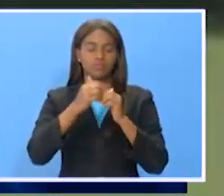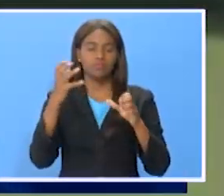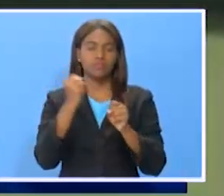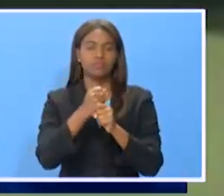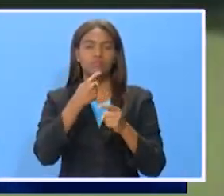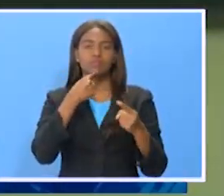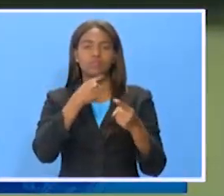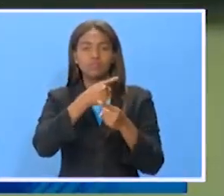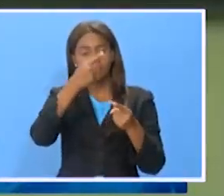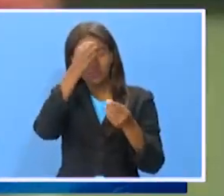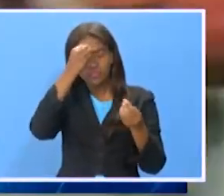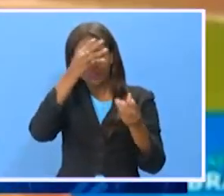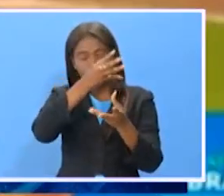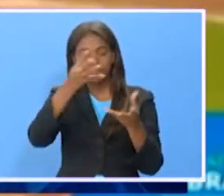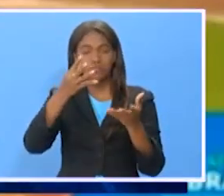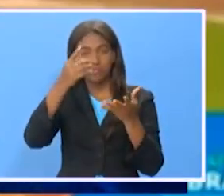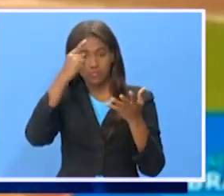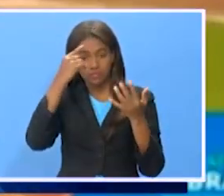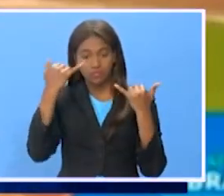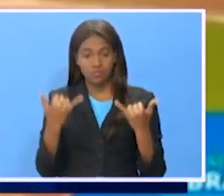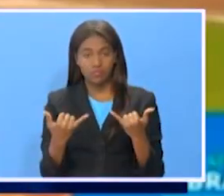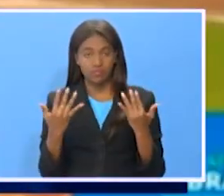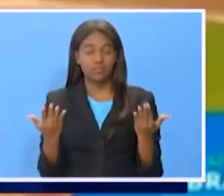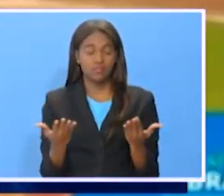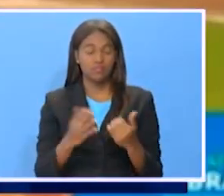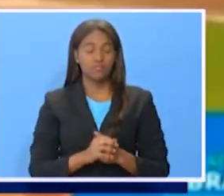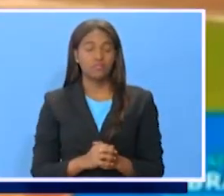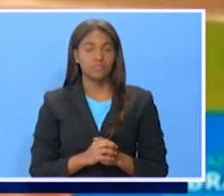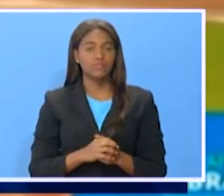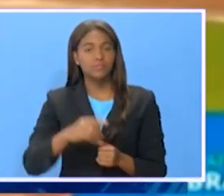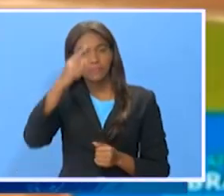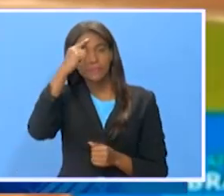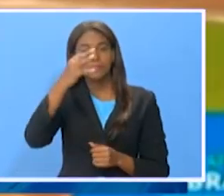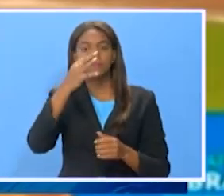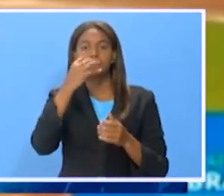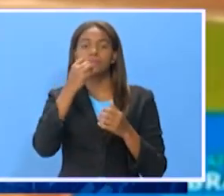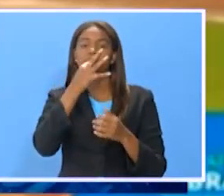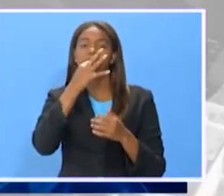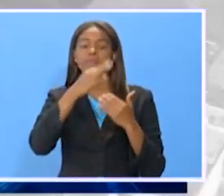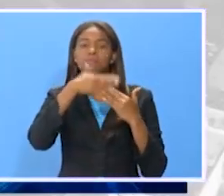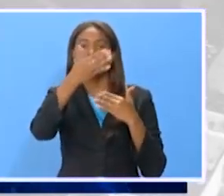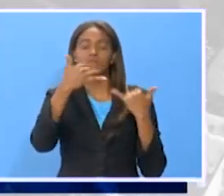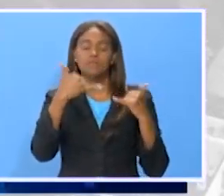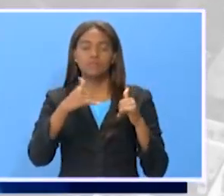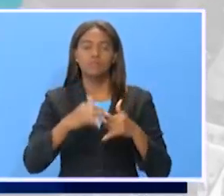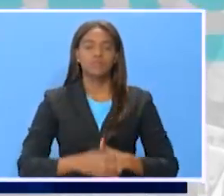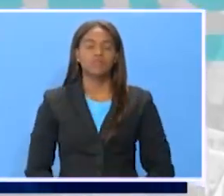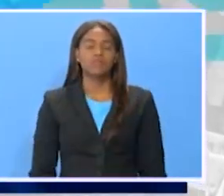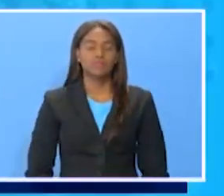Liga Dominicana de Béisbol revela su calendario oficial para la próxima temporada.